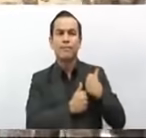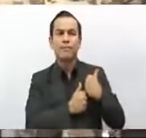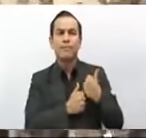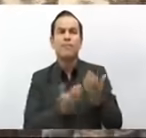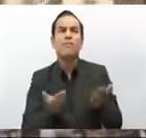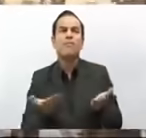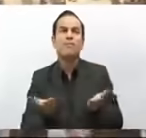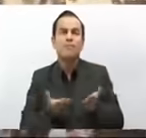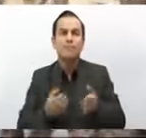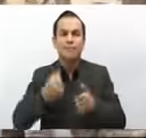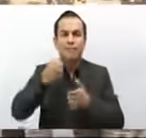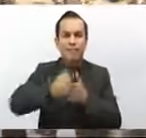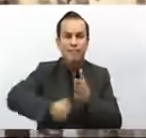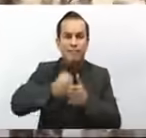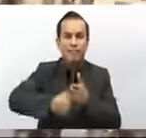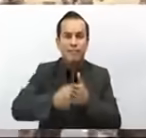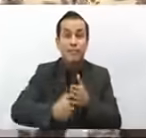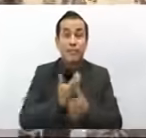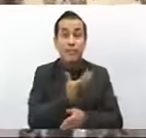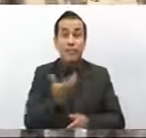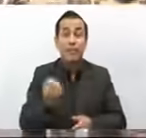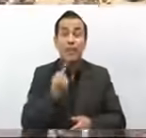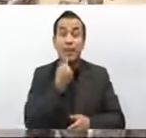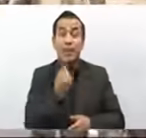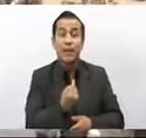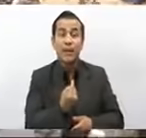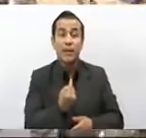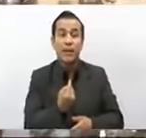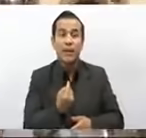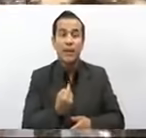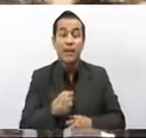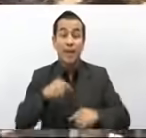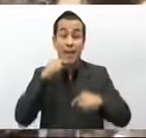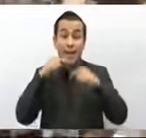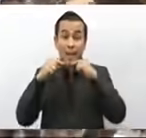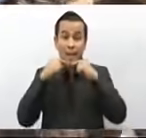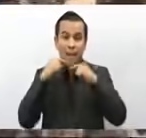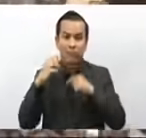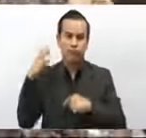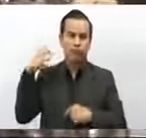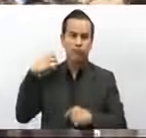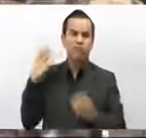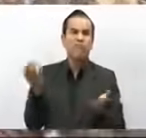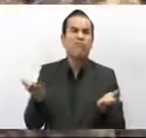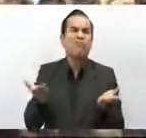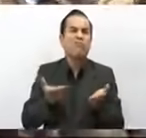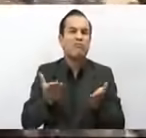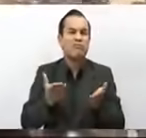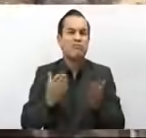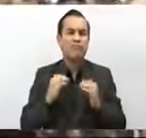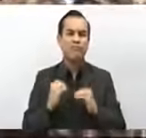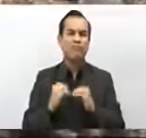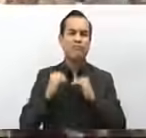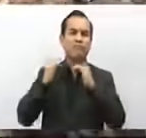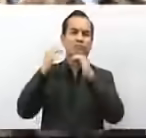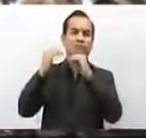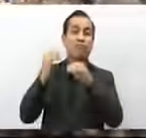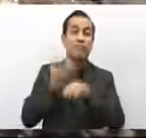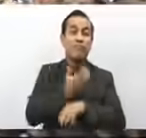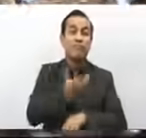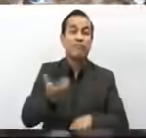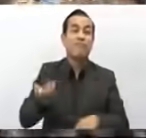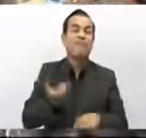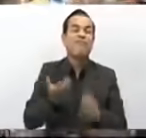dicha agrupación está al mando del señor jefe de Tatuque y yo, desde el Estado Mayor,